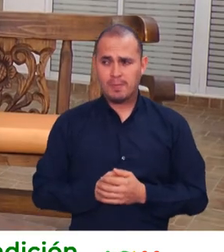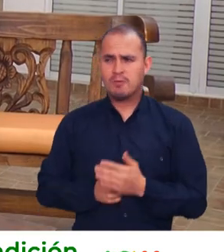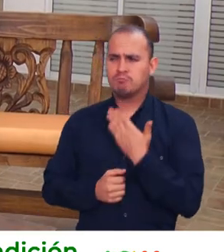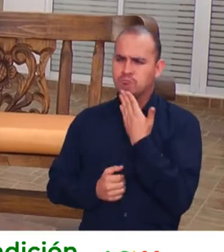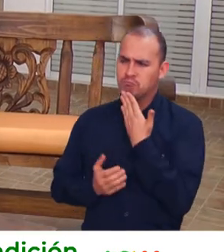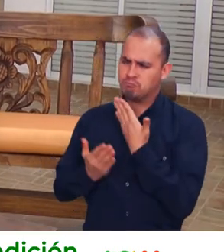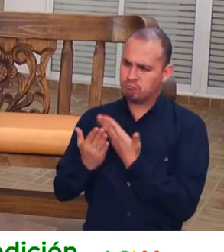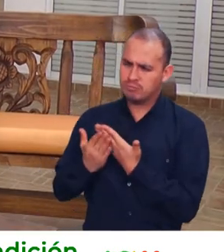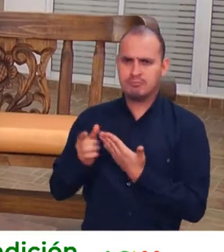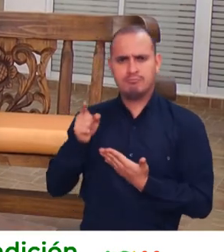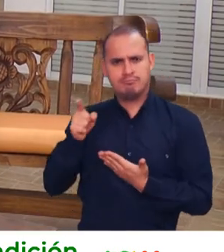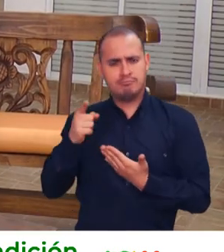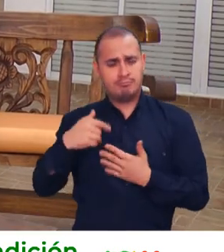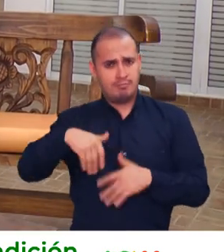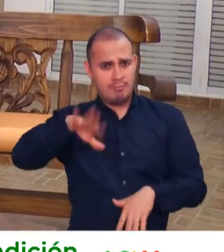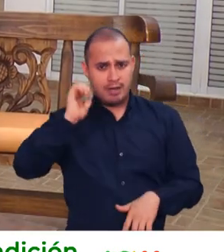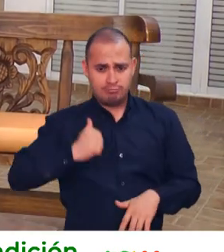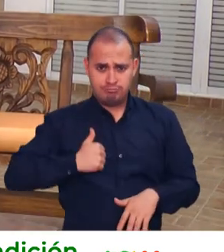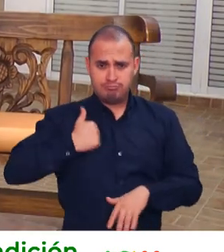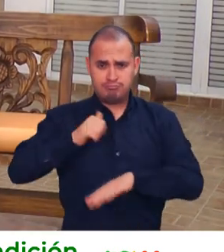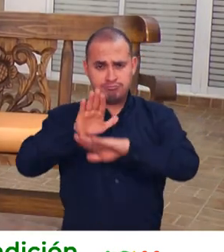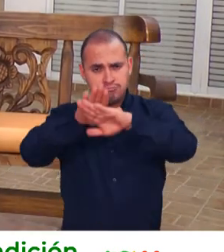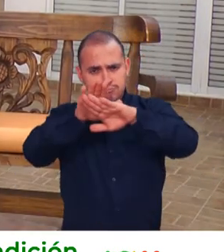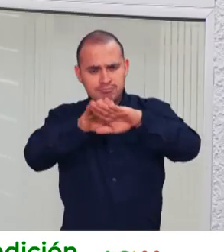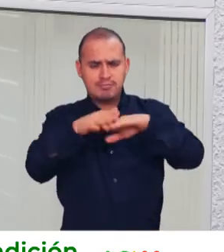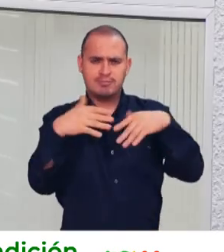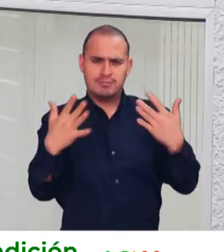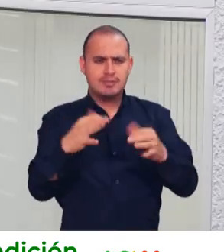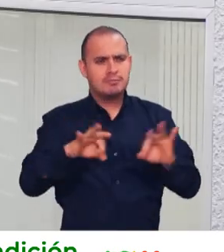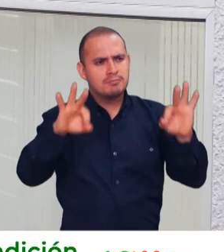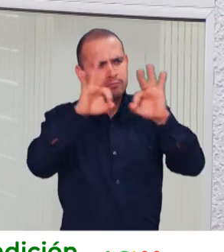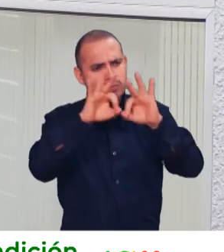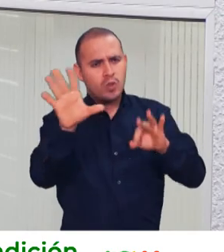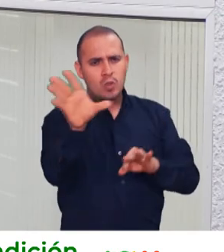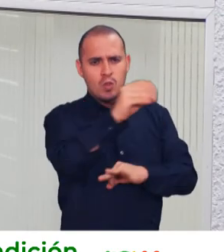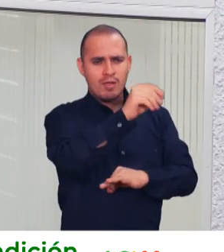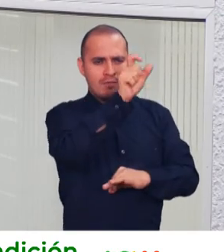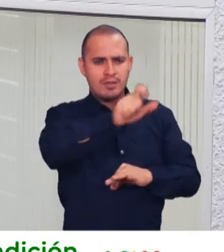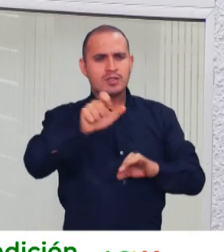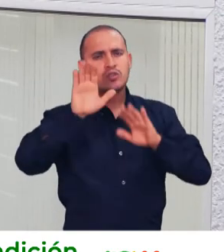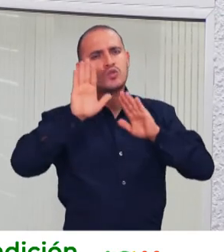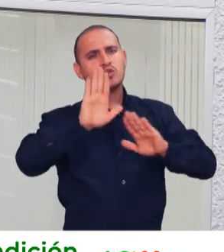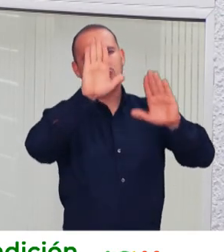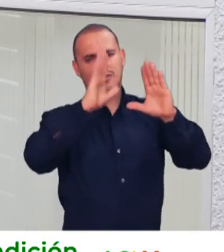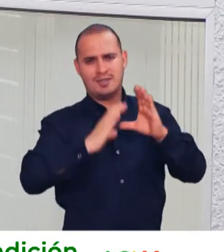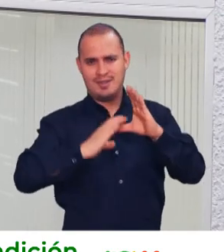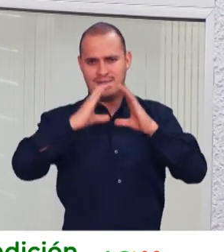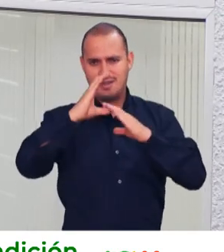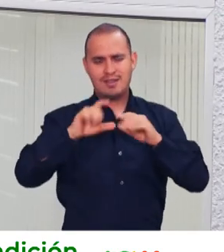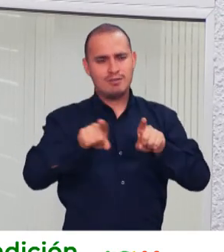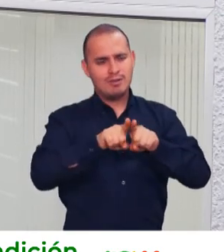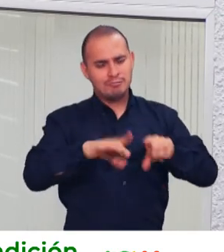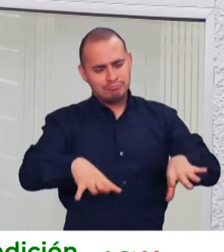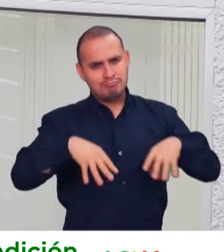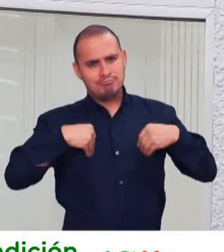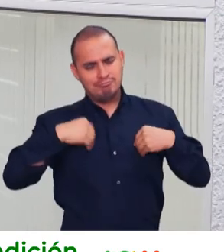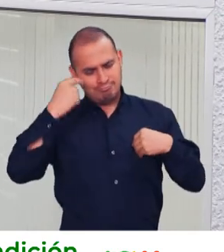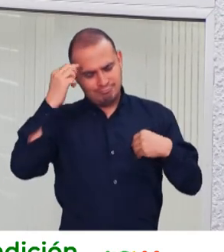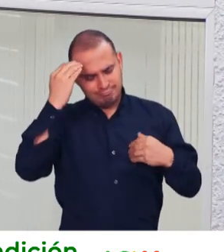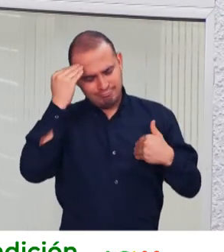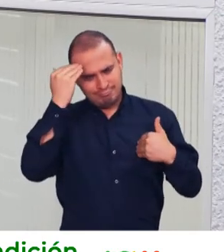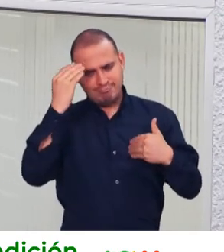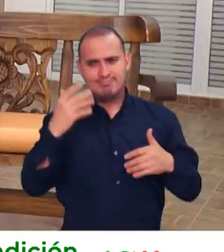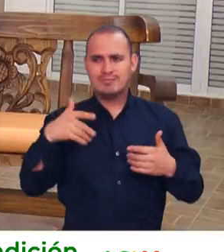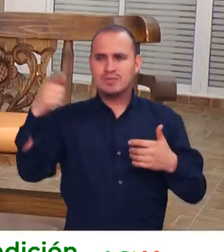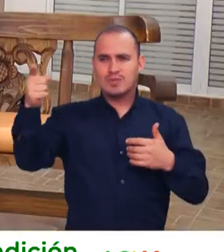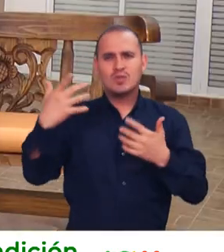gracias, ingeniero Francisco, y aprovecho también para agradecer la resiliencia de los caucanos, esa articulación que hemos hecho con los gremios, con